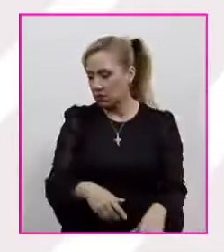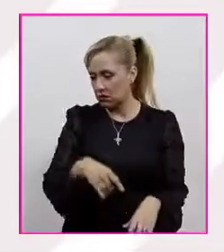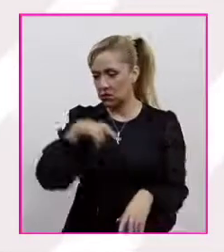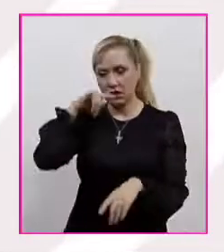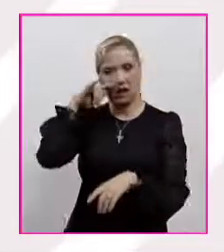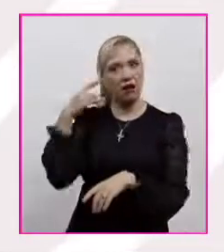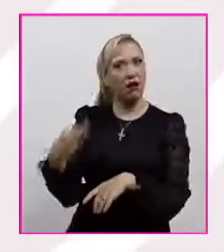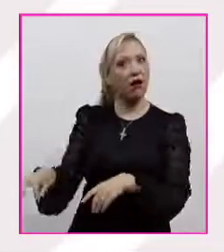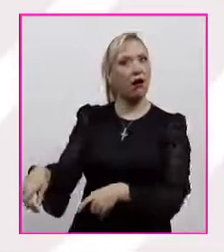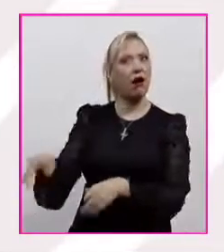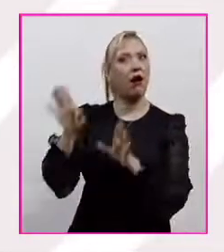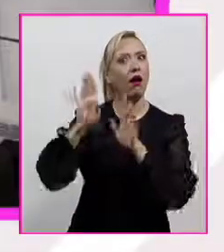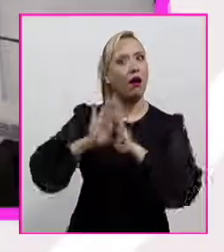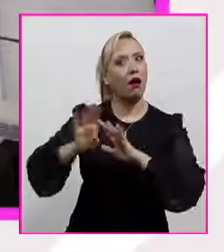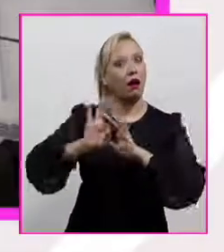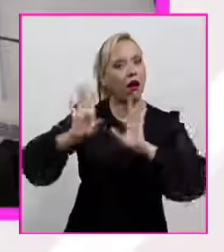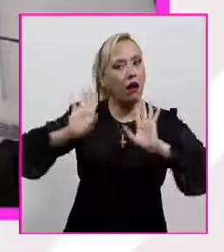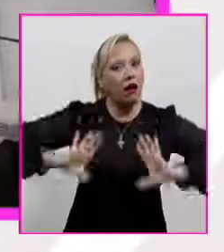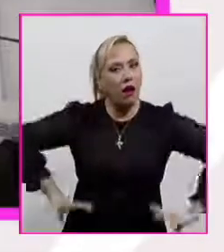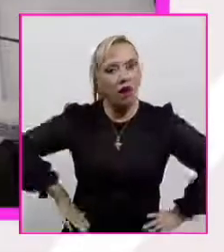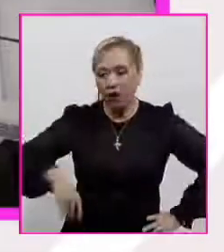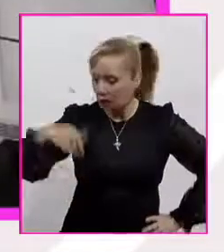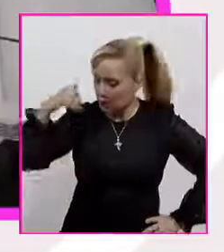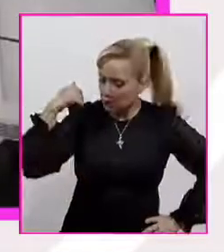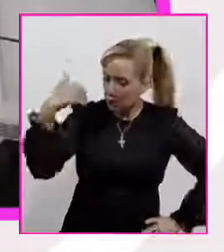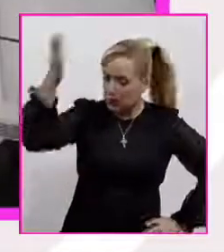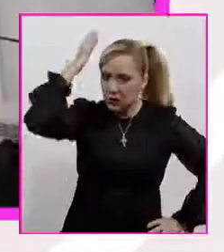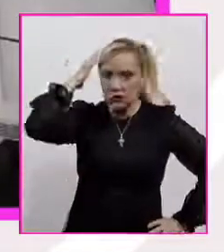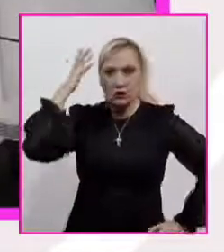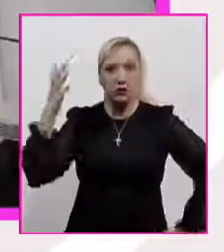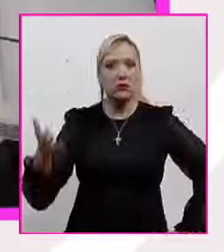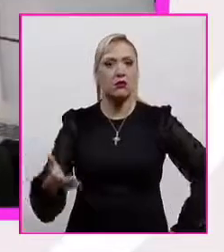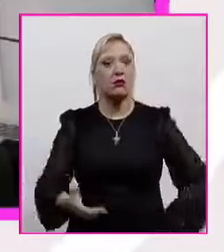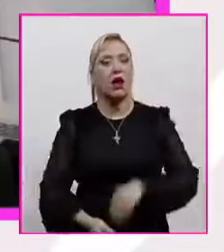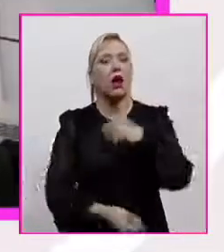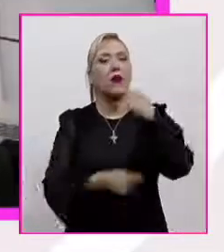estos discursos de odio son los que están